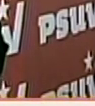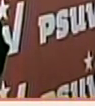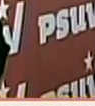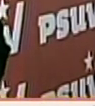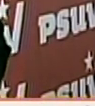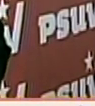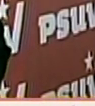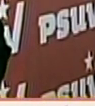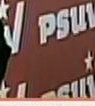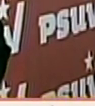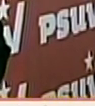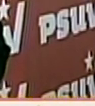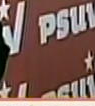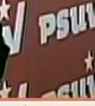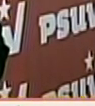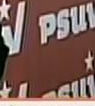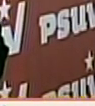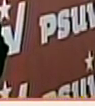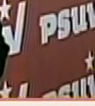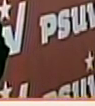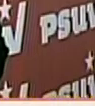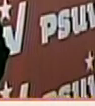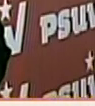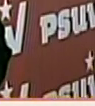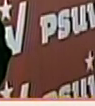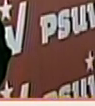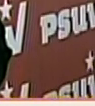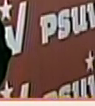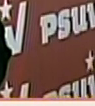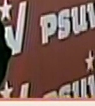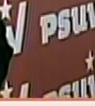desde el Poliedro de Caracas, voy a retornar el contacto a los estudios de Venezolana de Televisión. Adelante.